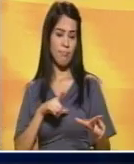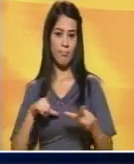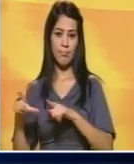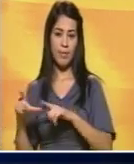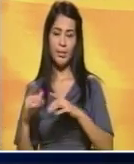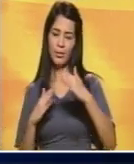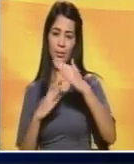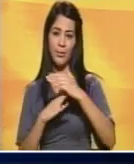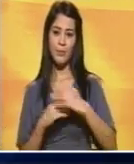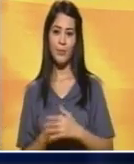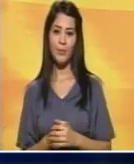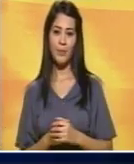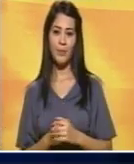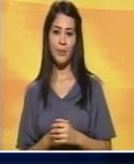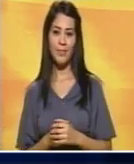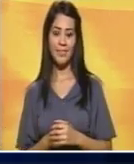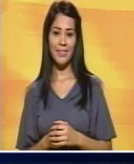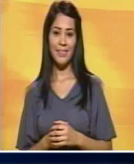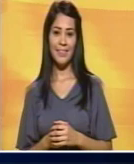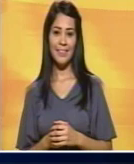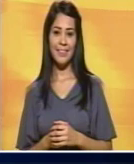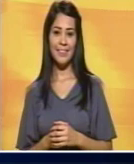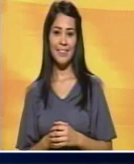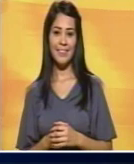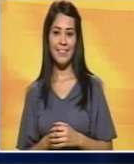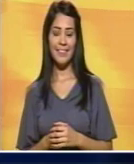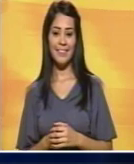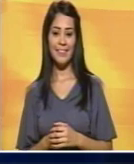En breve, Lirio conversará con él. Los espero.